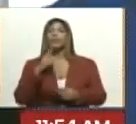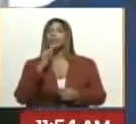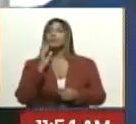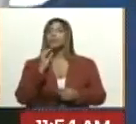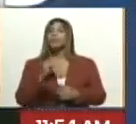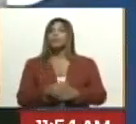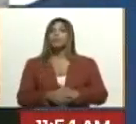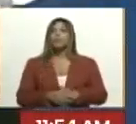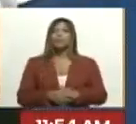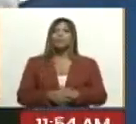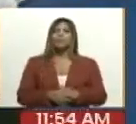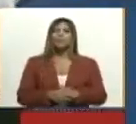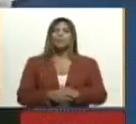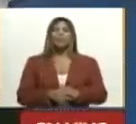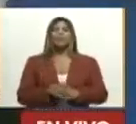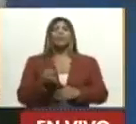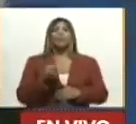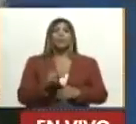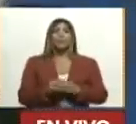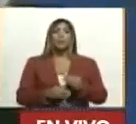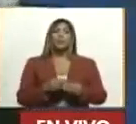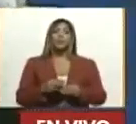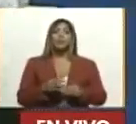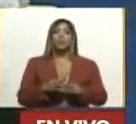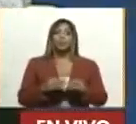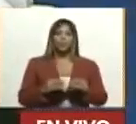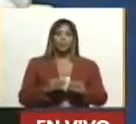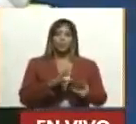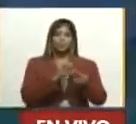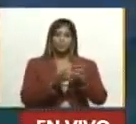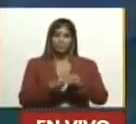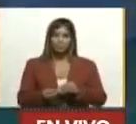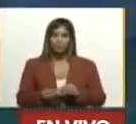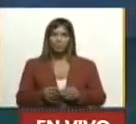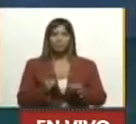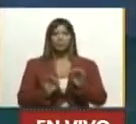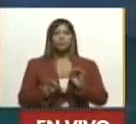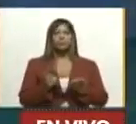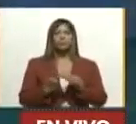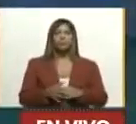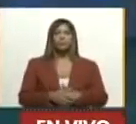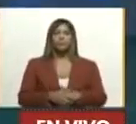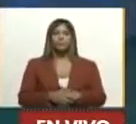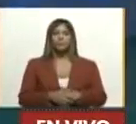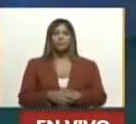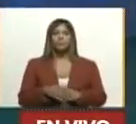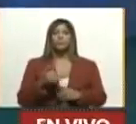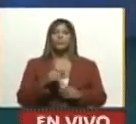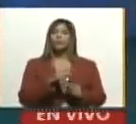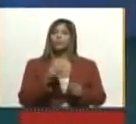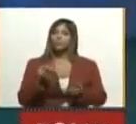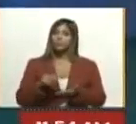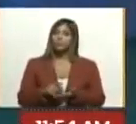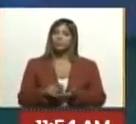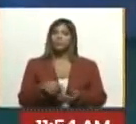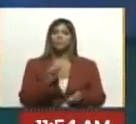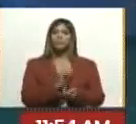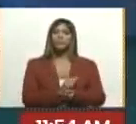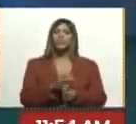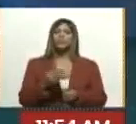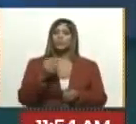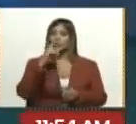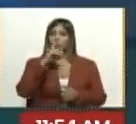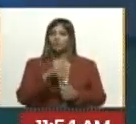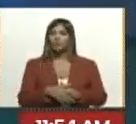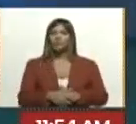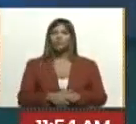experiencia, donde también se generó todo ese entramado jurídico para tenerlos a ustedes bajo prisión por muchos